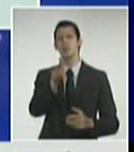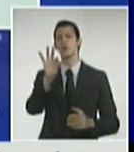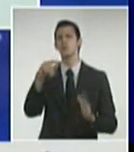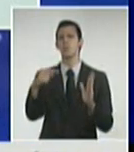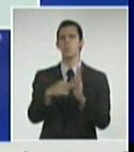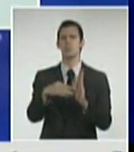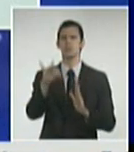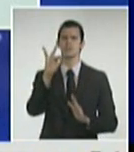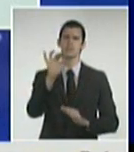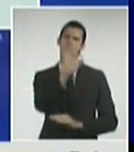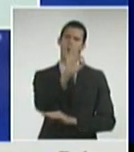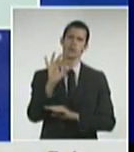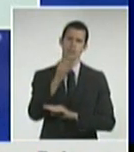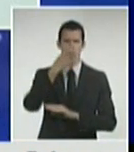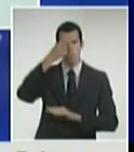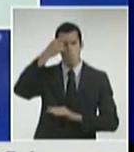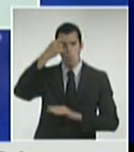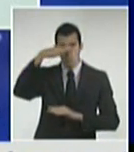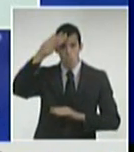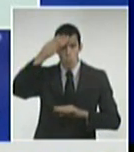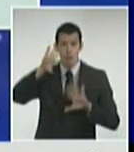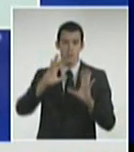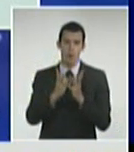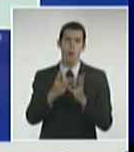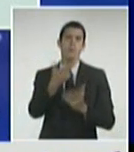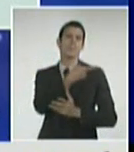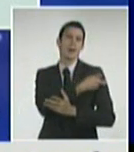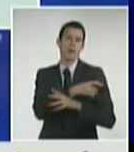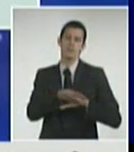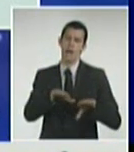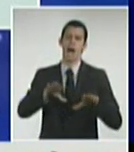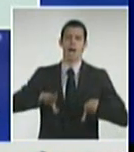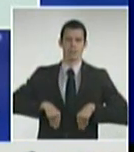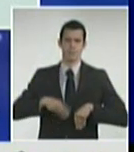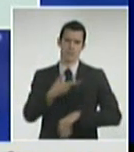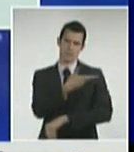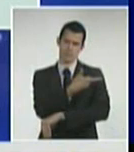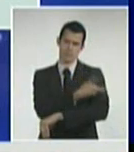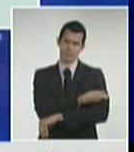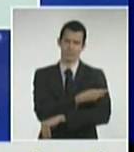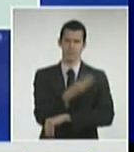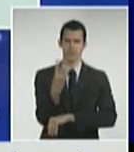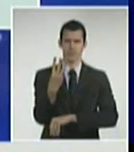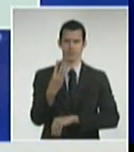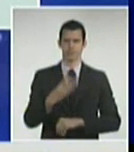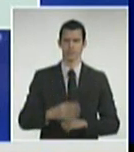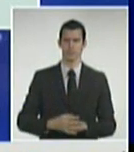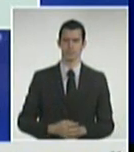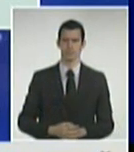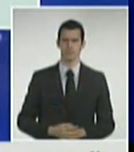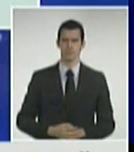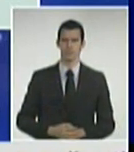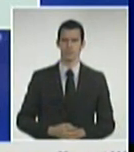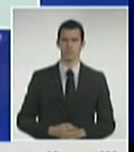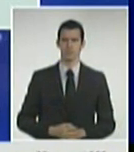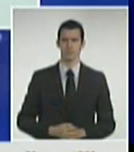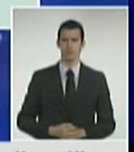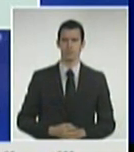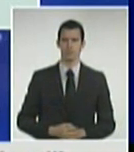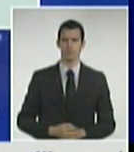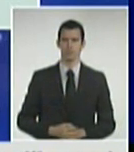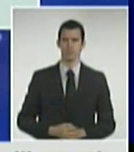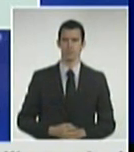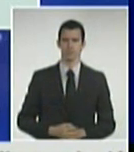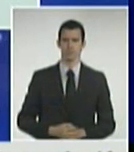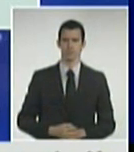la población cubana, que ya tiene las tres dosis de los candidatos vacunales administradas. Pero tenemos